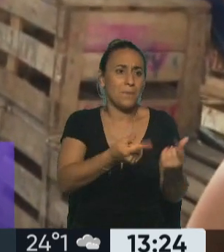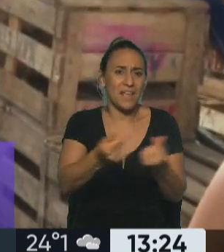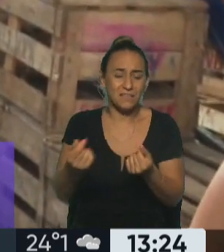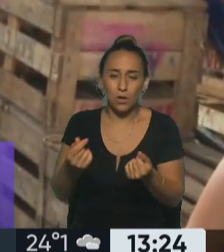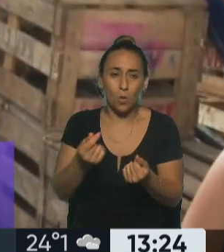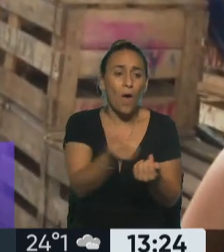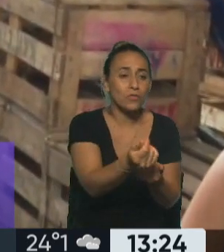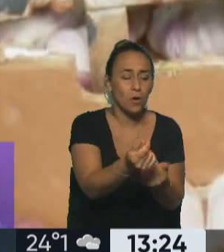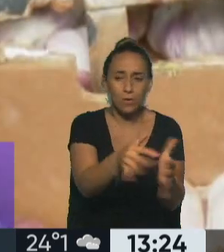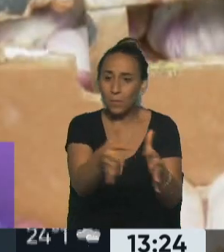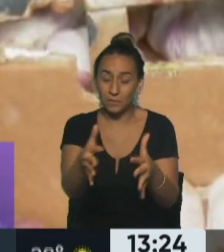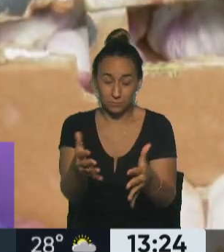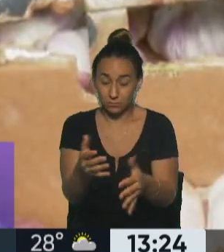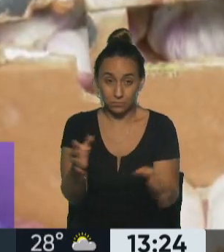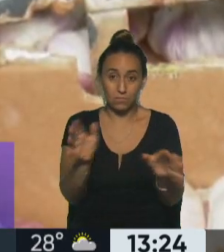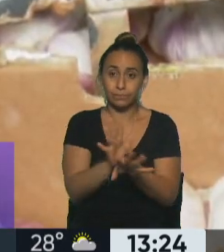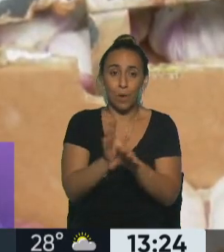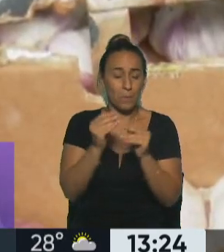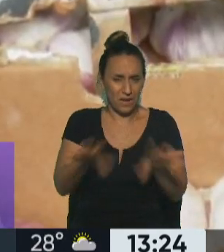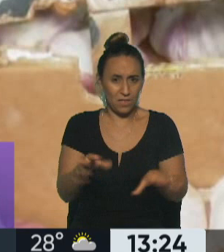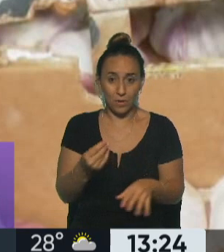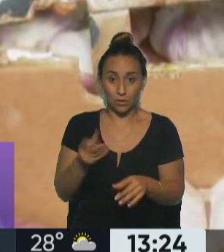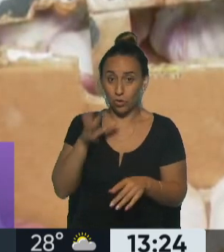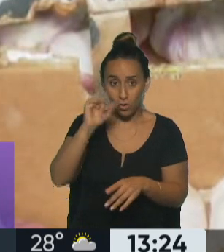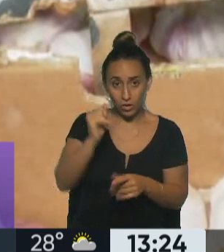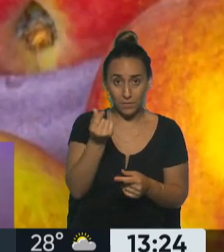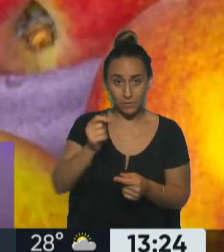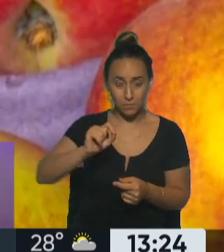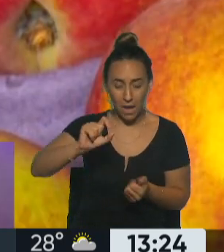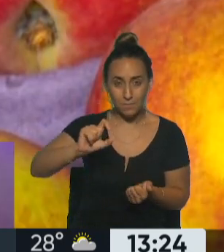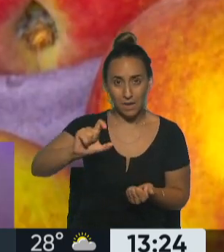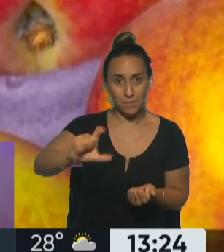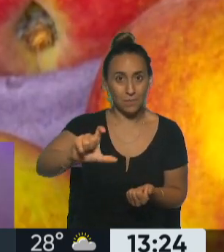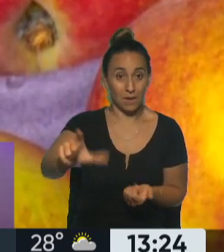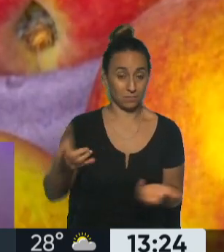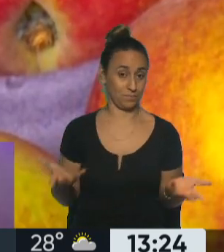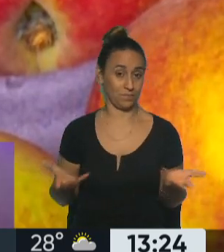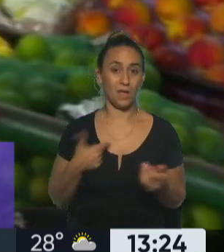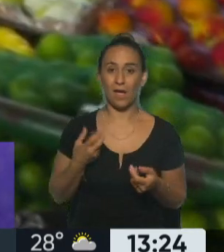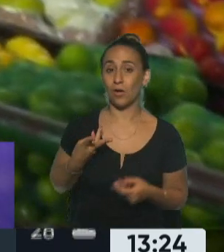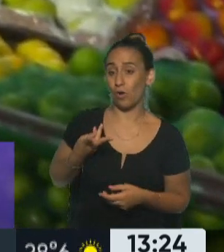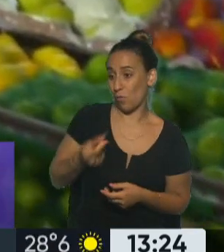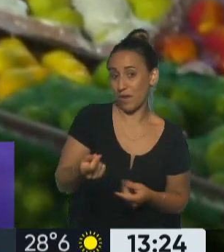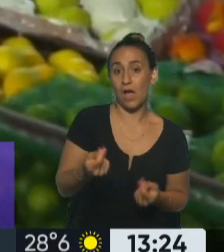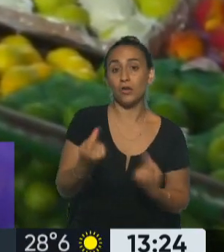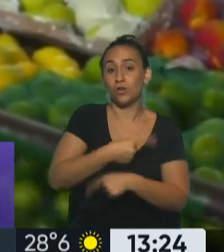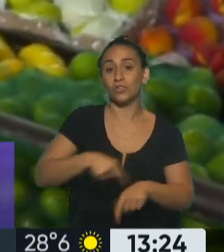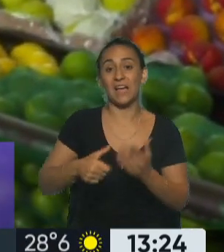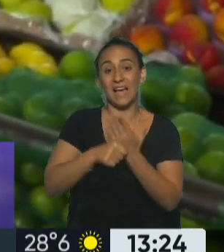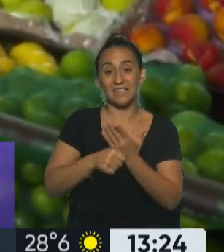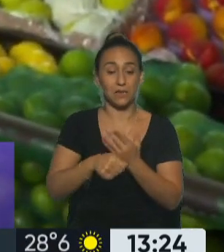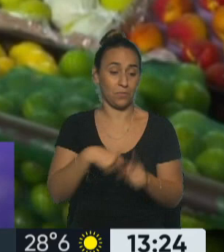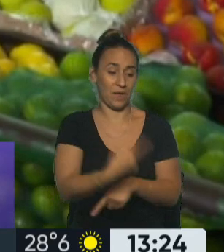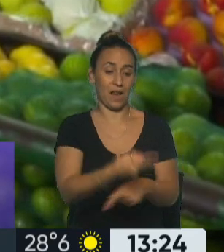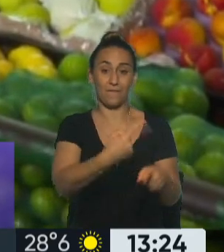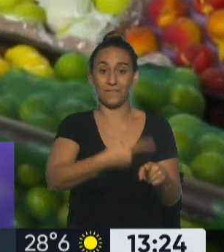diariamente y bueno uno ya pierde el control de eso vinimos a comprar todas las cosas para de Carnicería todas las cosas para